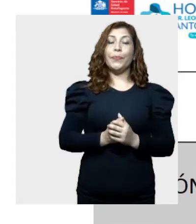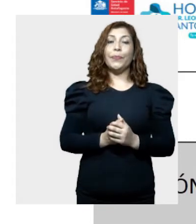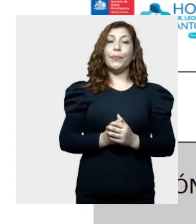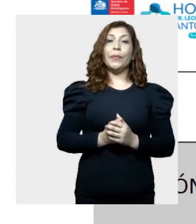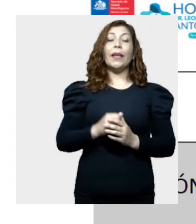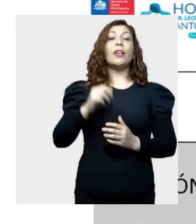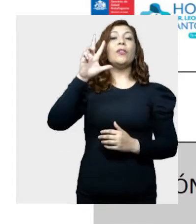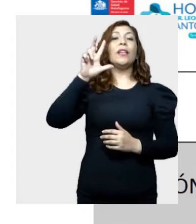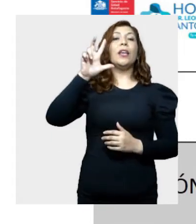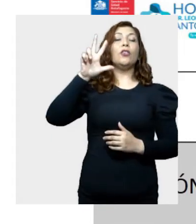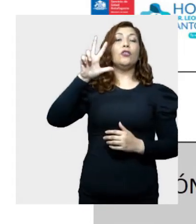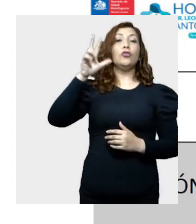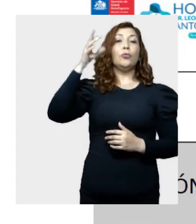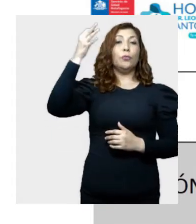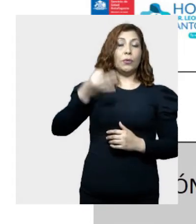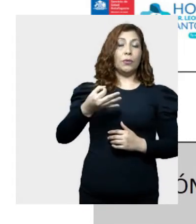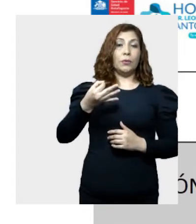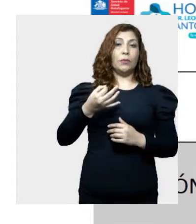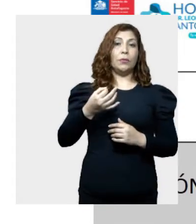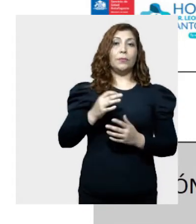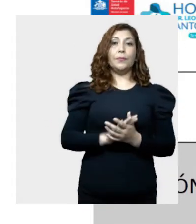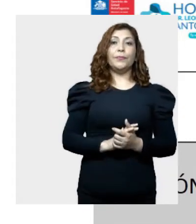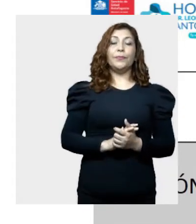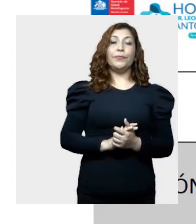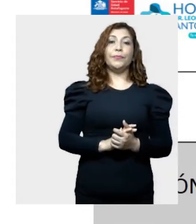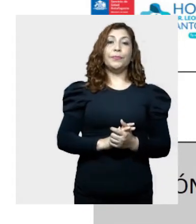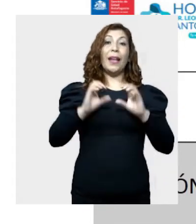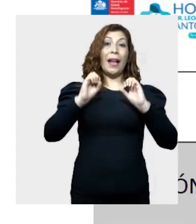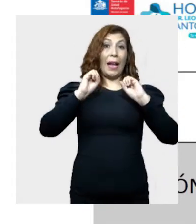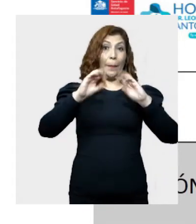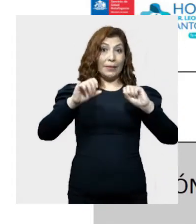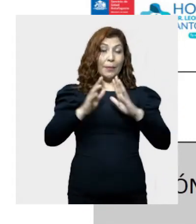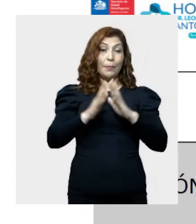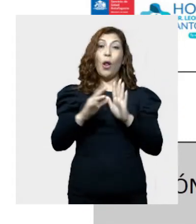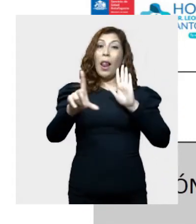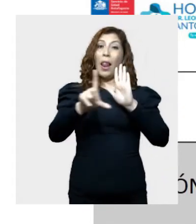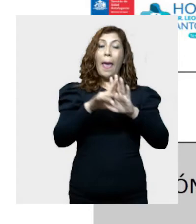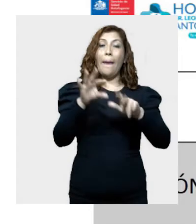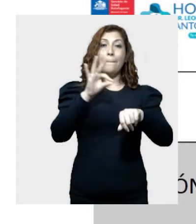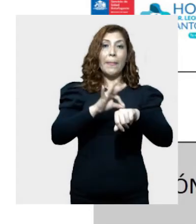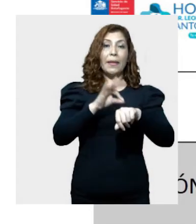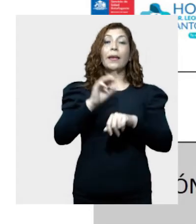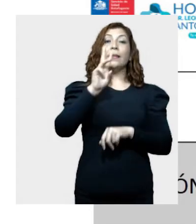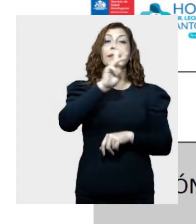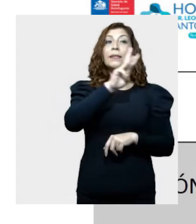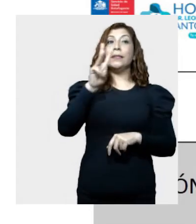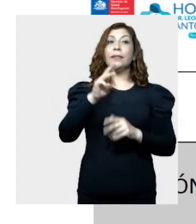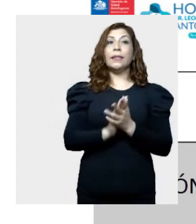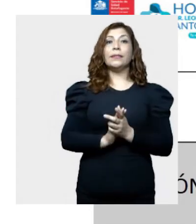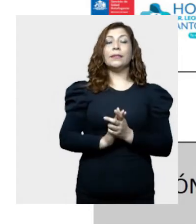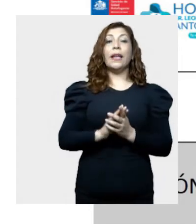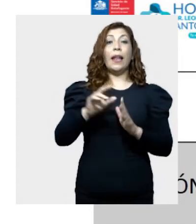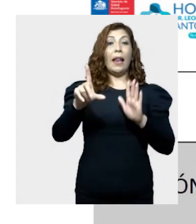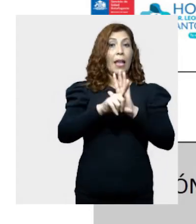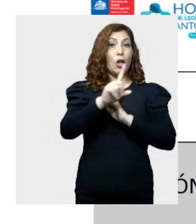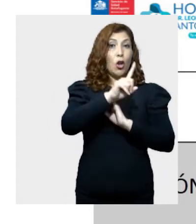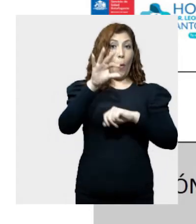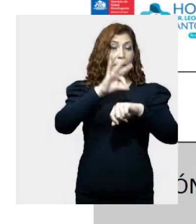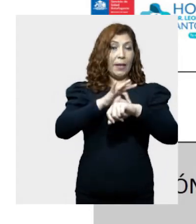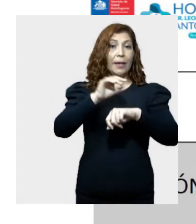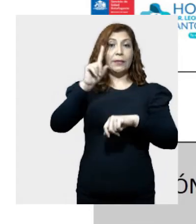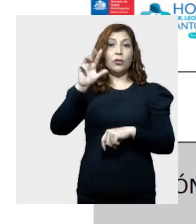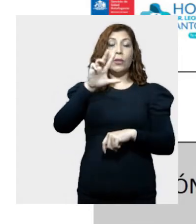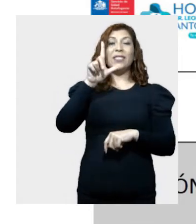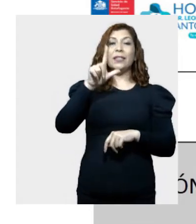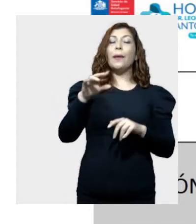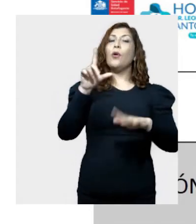del 98,15%. Capacitados por ley médica fueron 33, por ley no médica 157